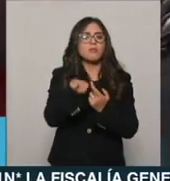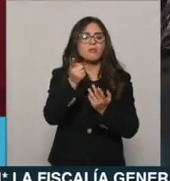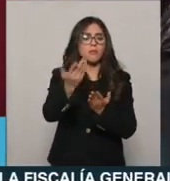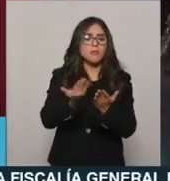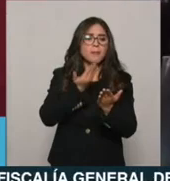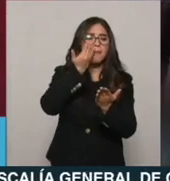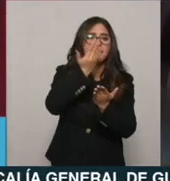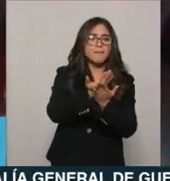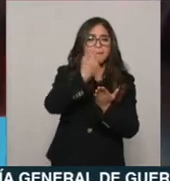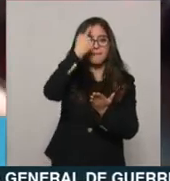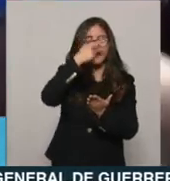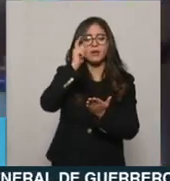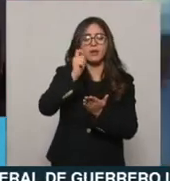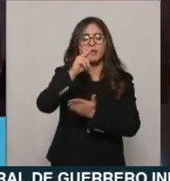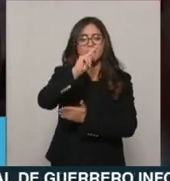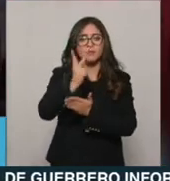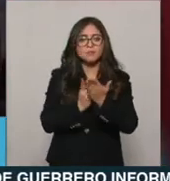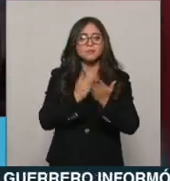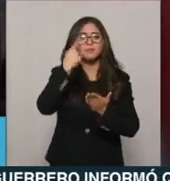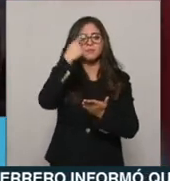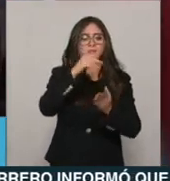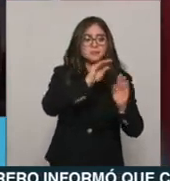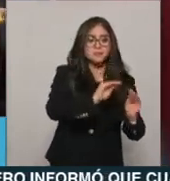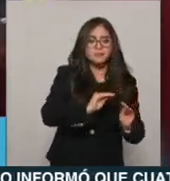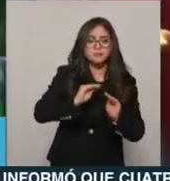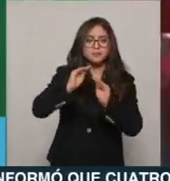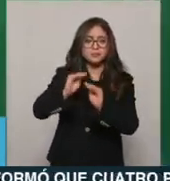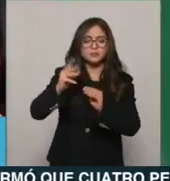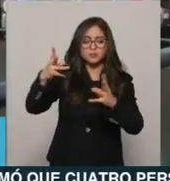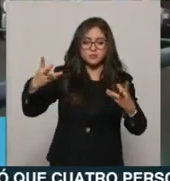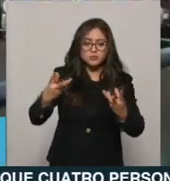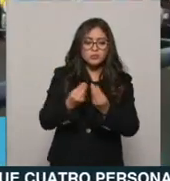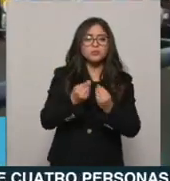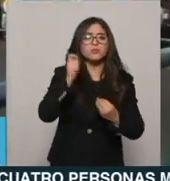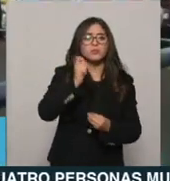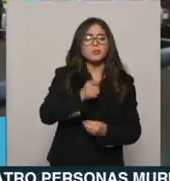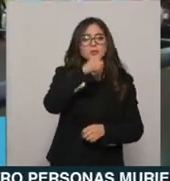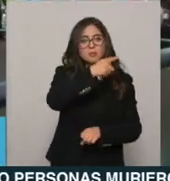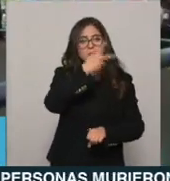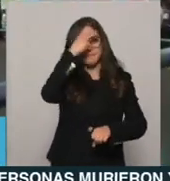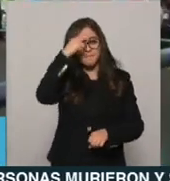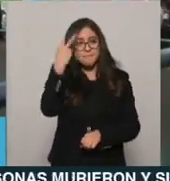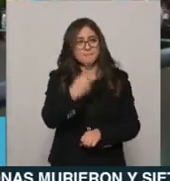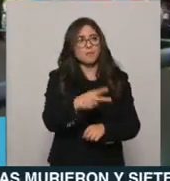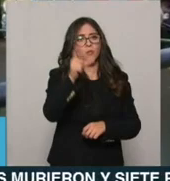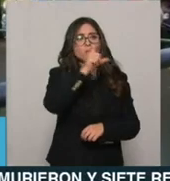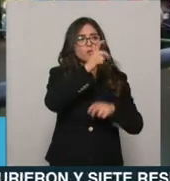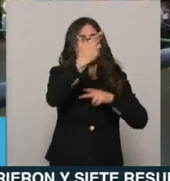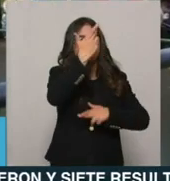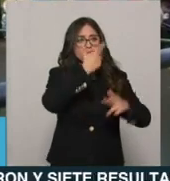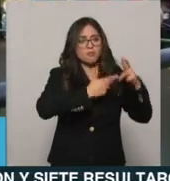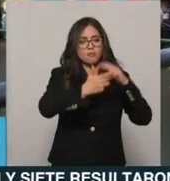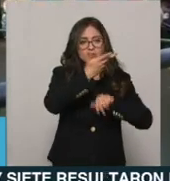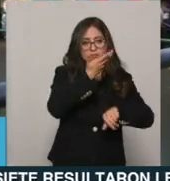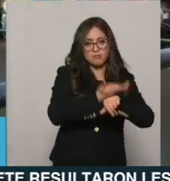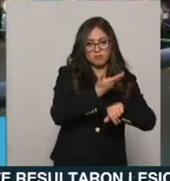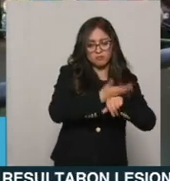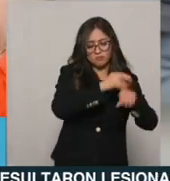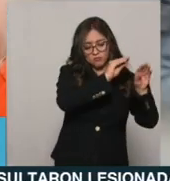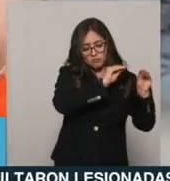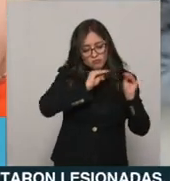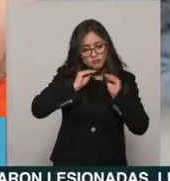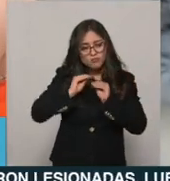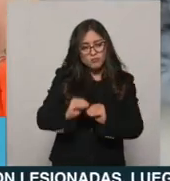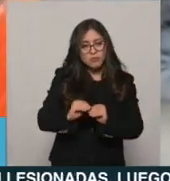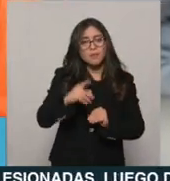se reinstale el programa de repatriación para apoyar a mexicanos retornados desde Estados Unidos, y otros dos puntos